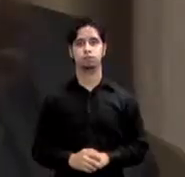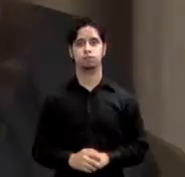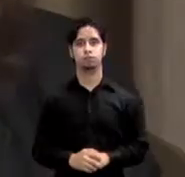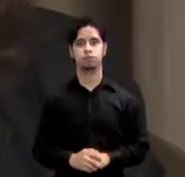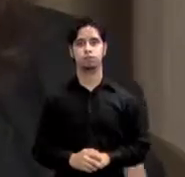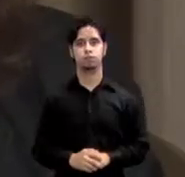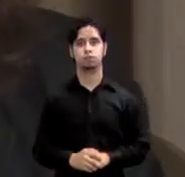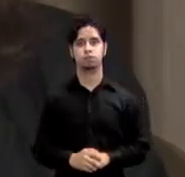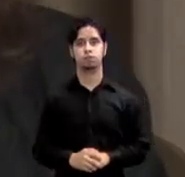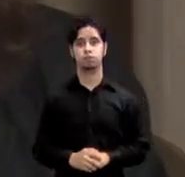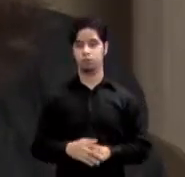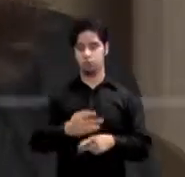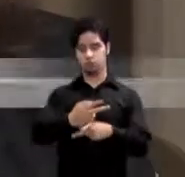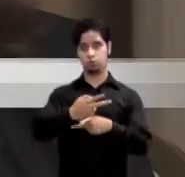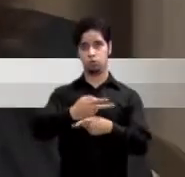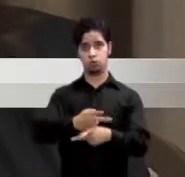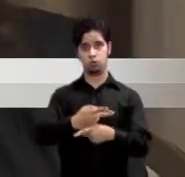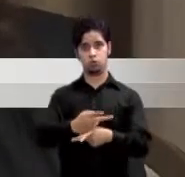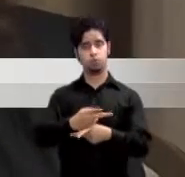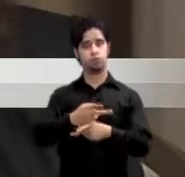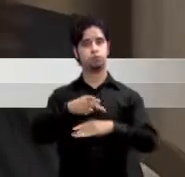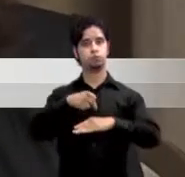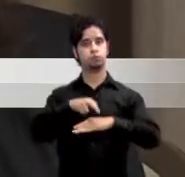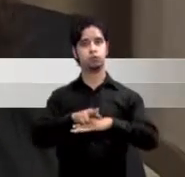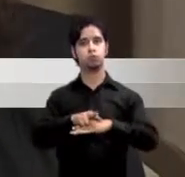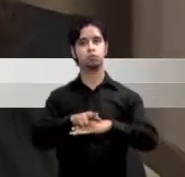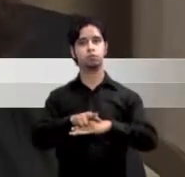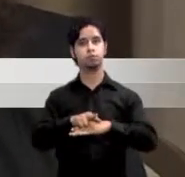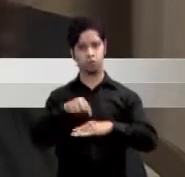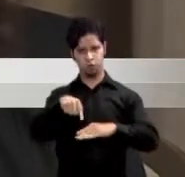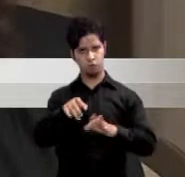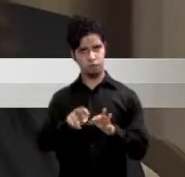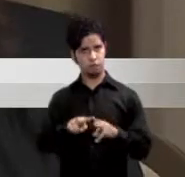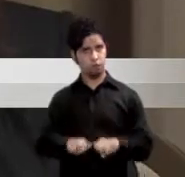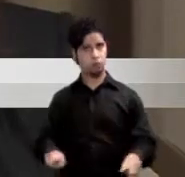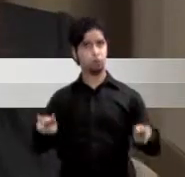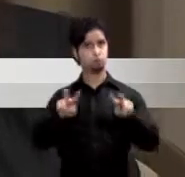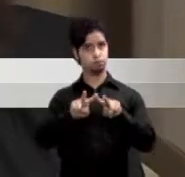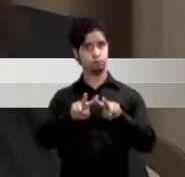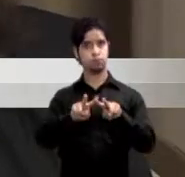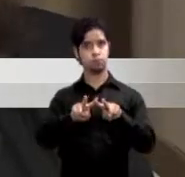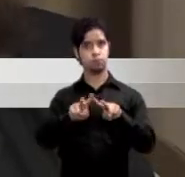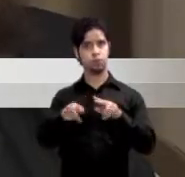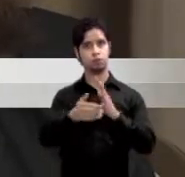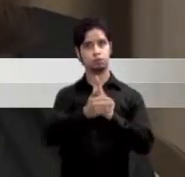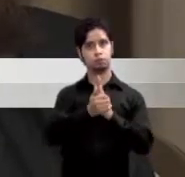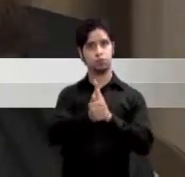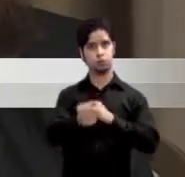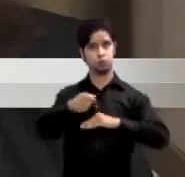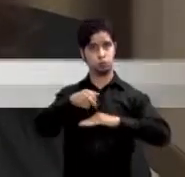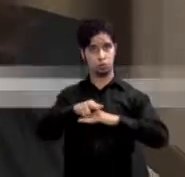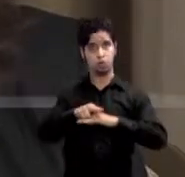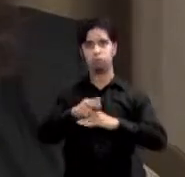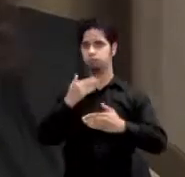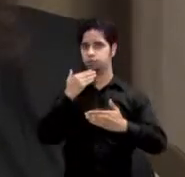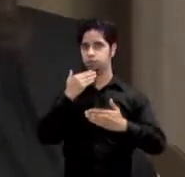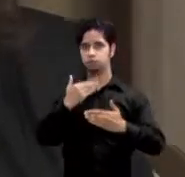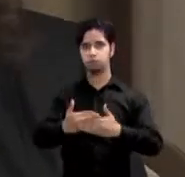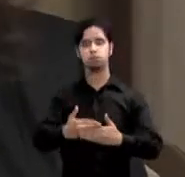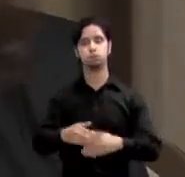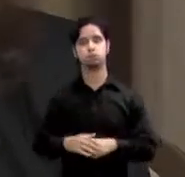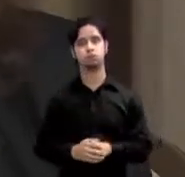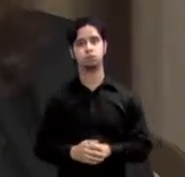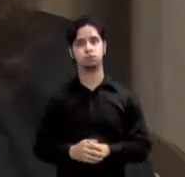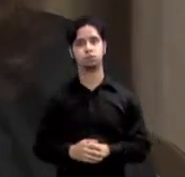El producto puertorriqueño es un producto de gran valor, el talento puertorriqueño es un talento de gran valor y